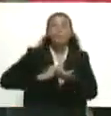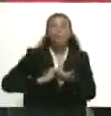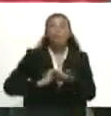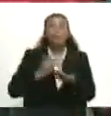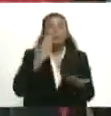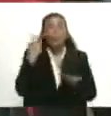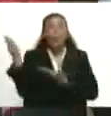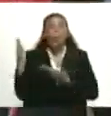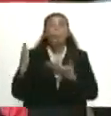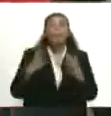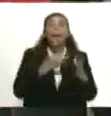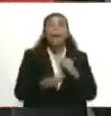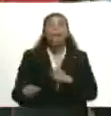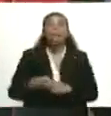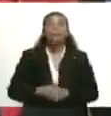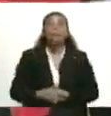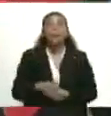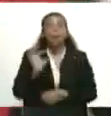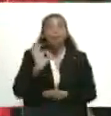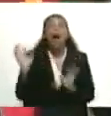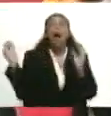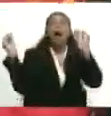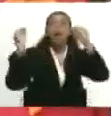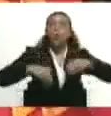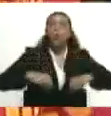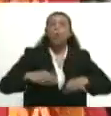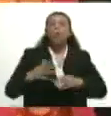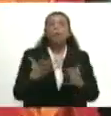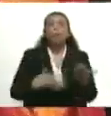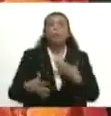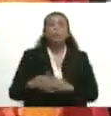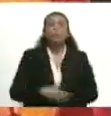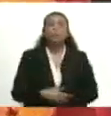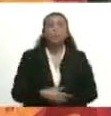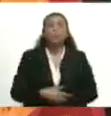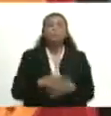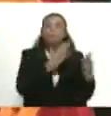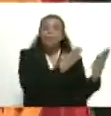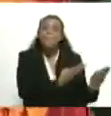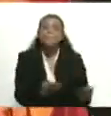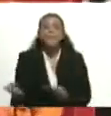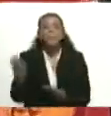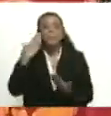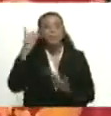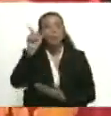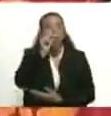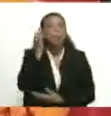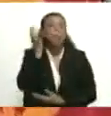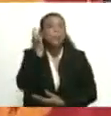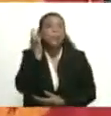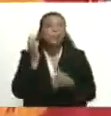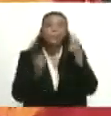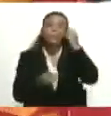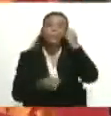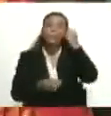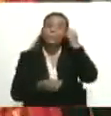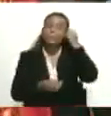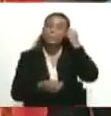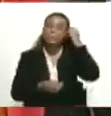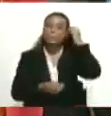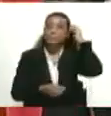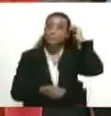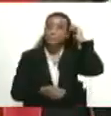alejándose de las cúpulas que han acordado con el imperialismo norteamericano. Bienvenidos, compañeras. Bienvenidas, camaradas.